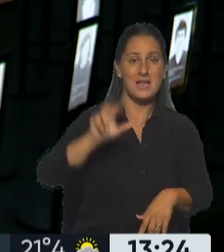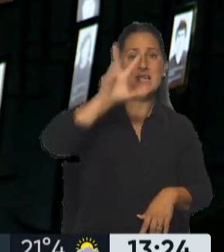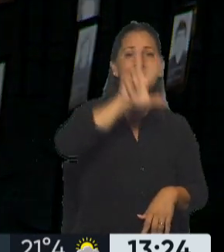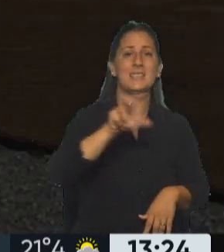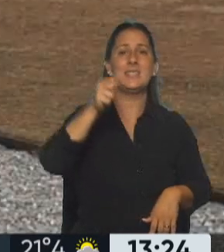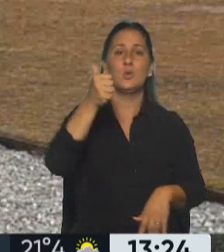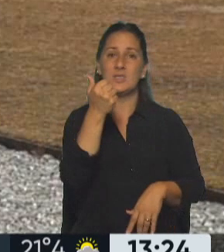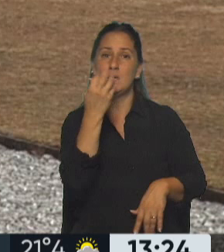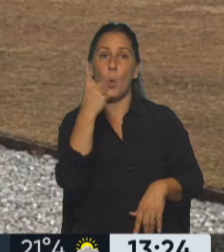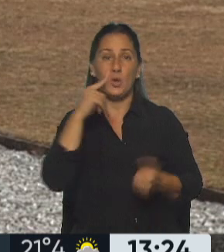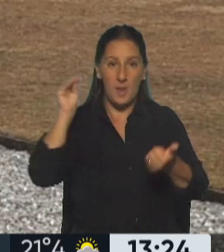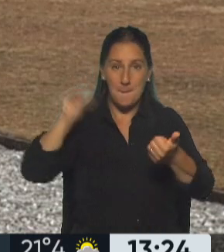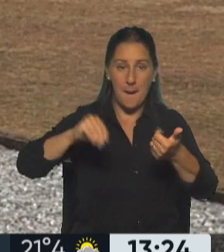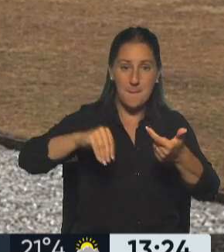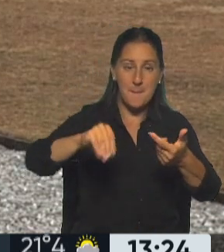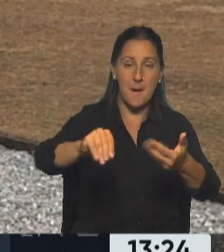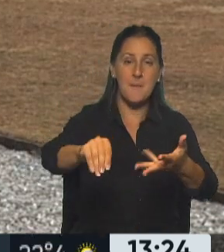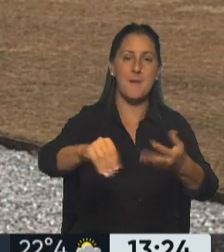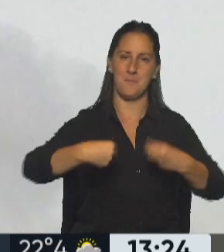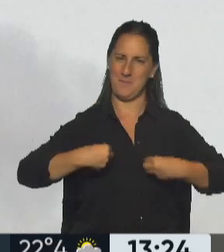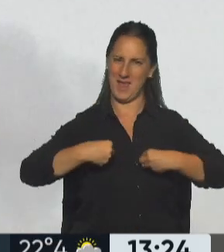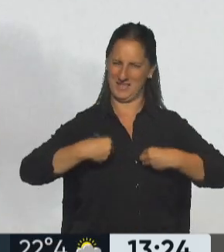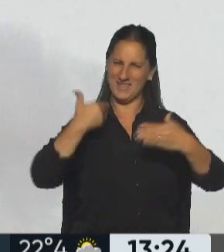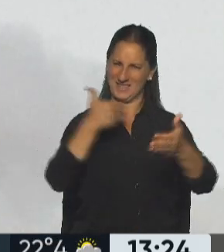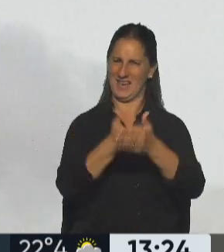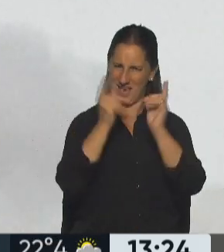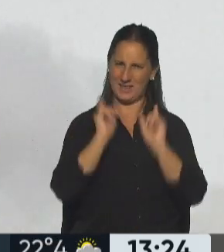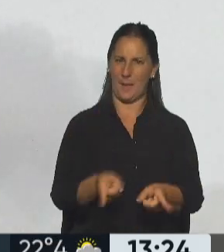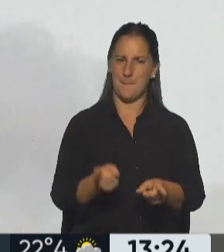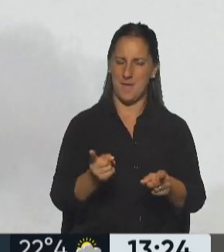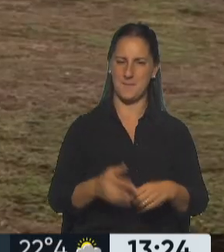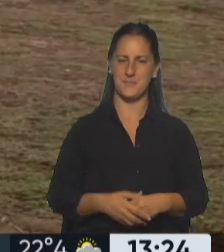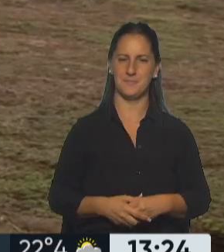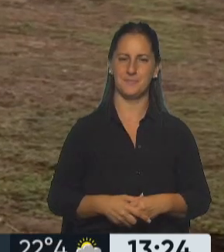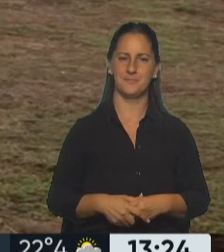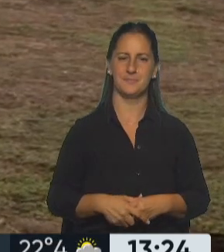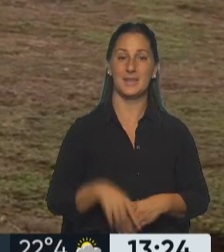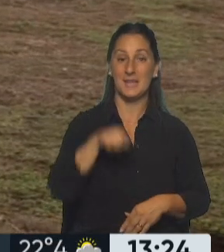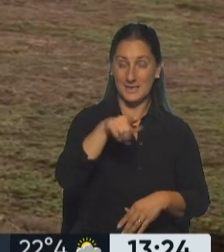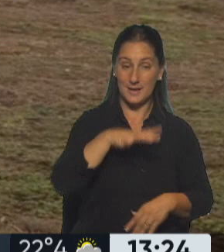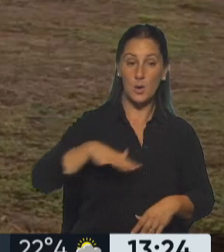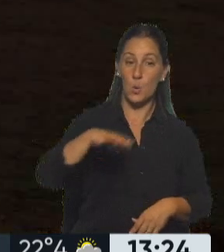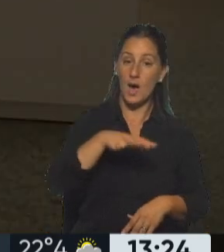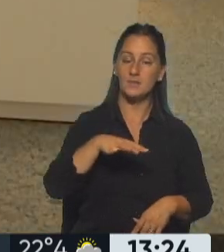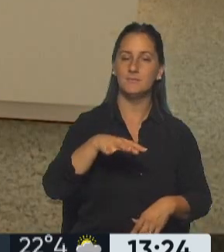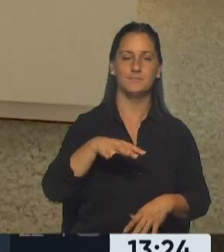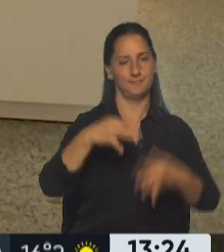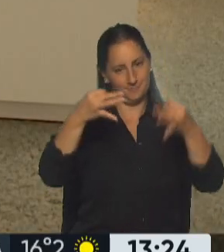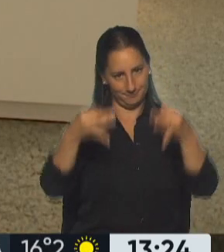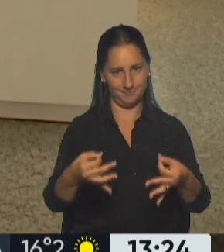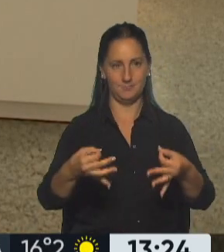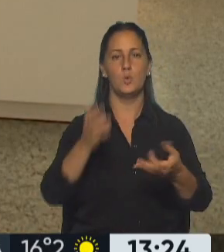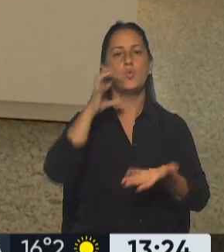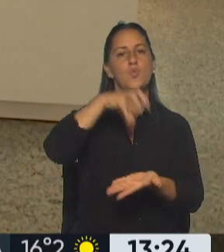días más del año para sentirse cerca, lo más cerca posible. Y ese lugar es, sin dudas,